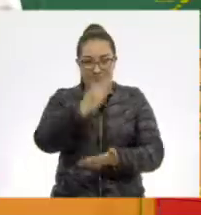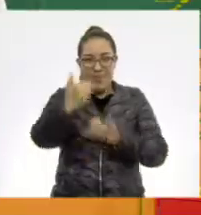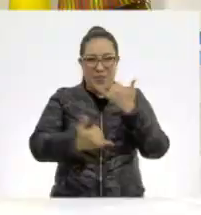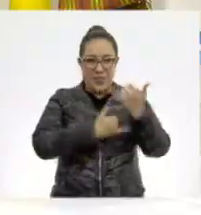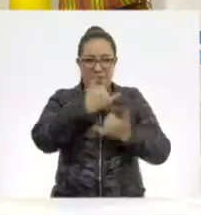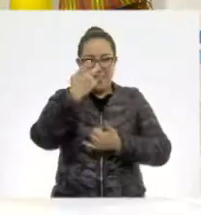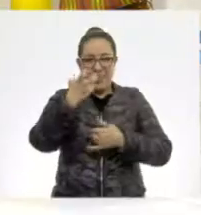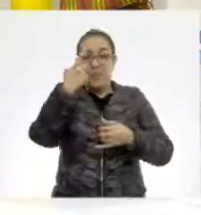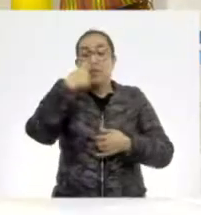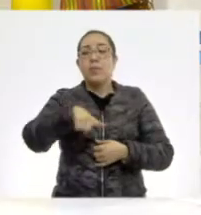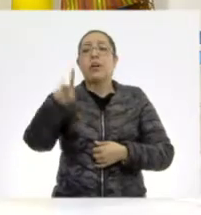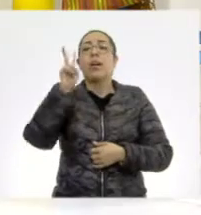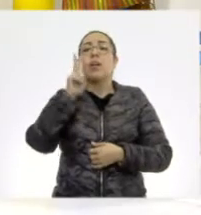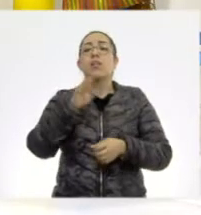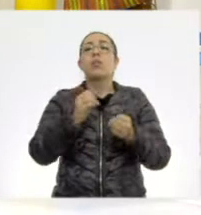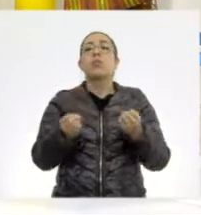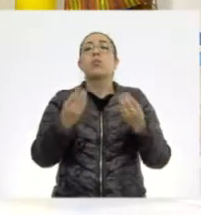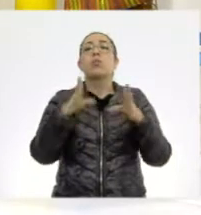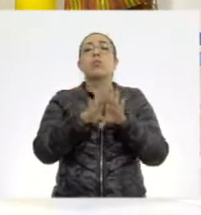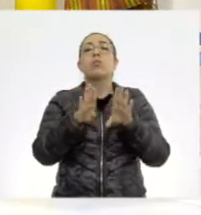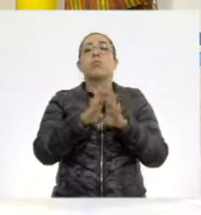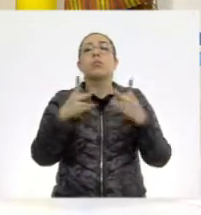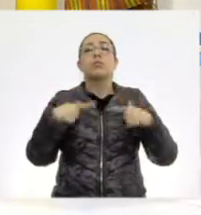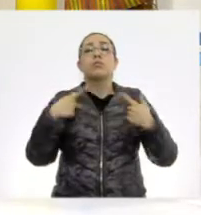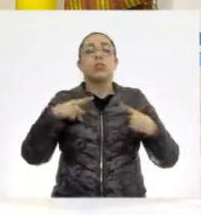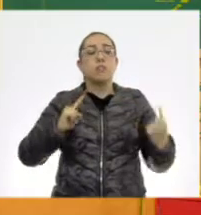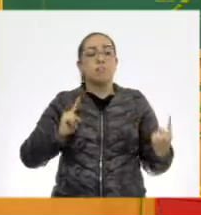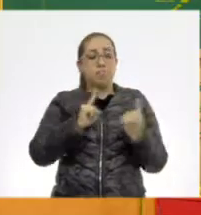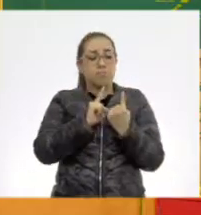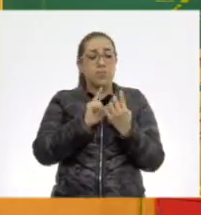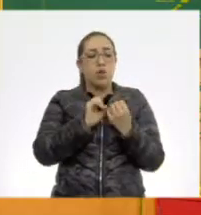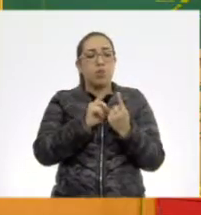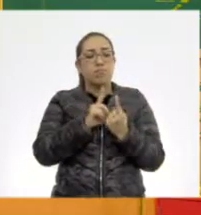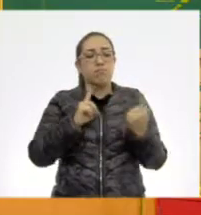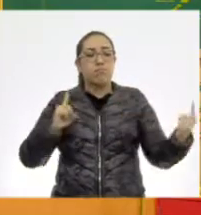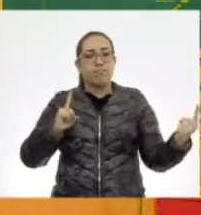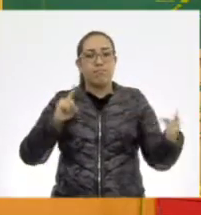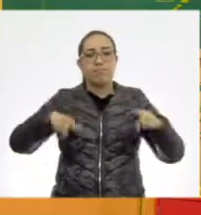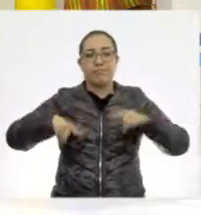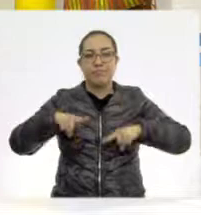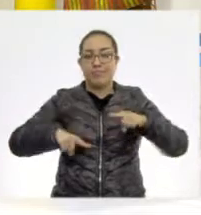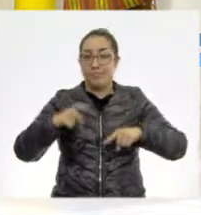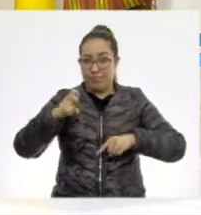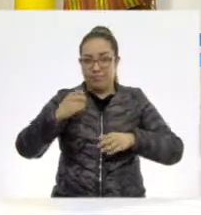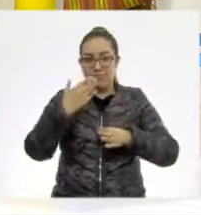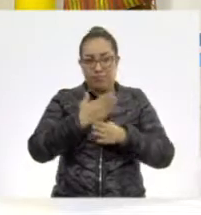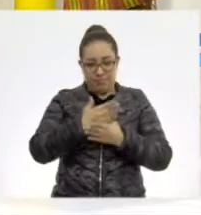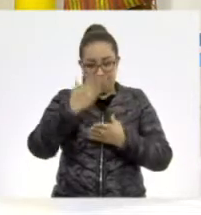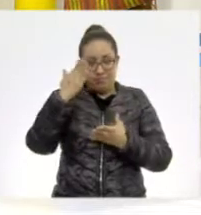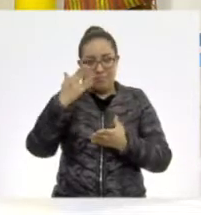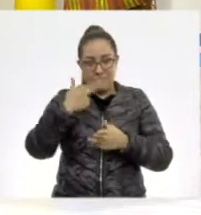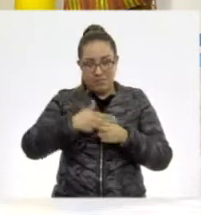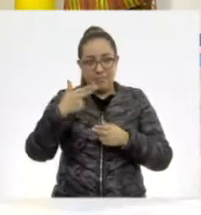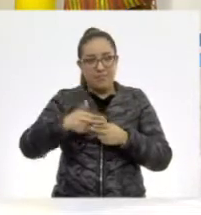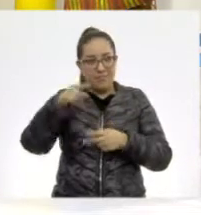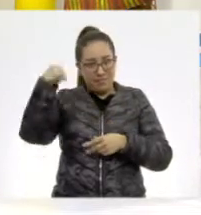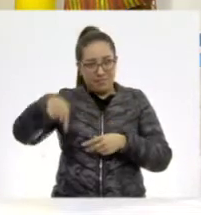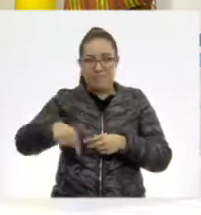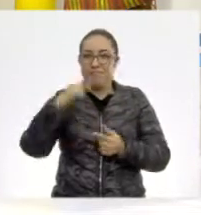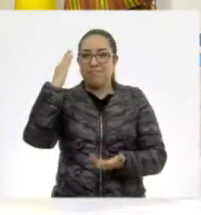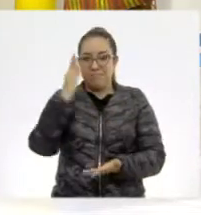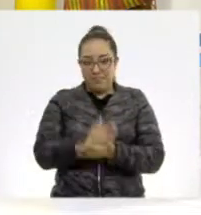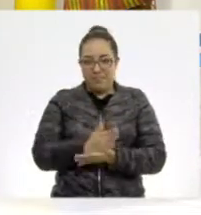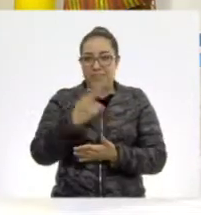poder decidir hasta dónde dejo o no dejo que alguien se acerque a mi persona. Entonces, hasta aquí llegaste, juego. Ya